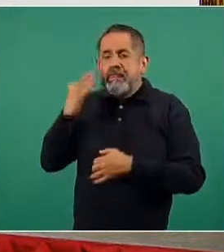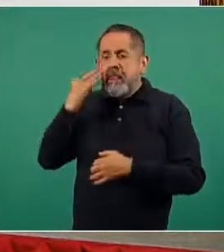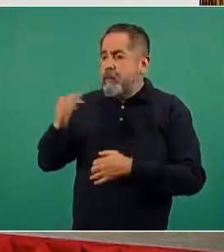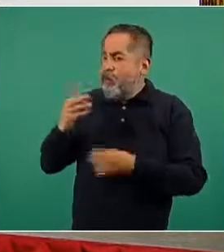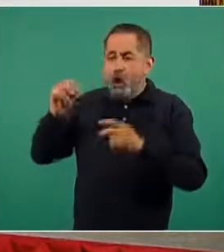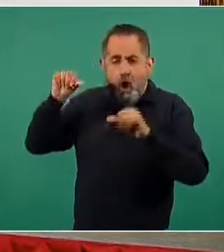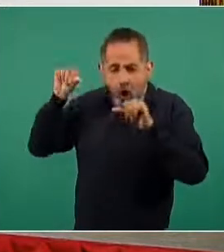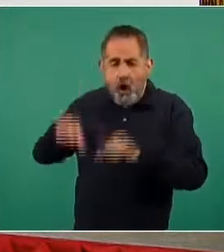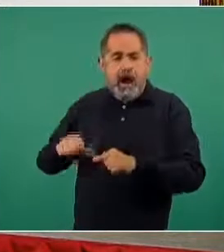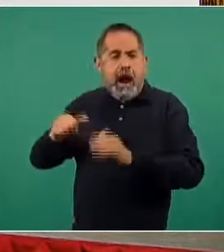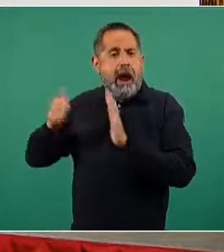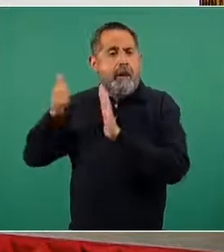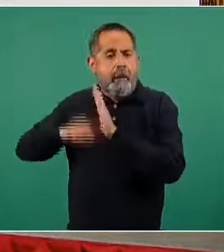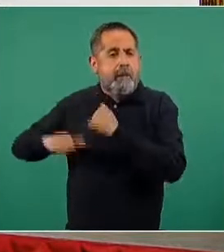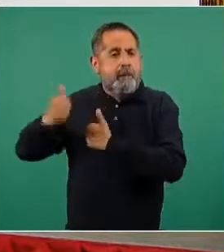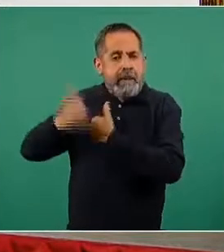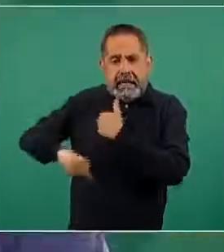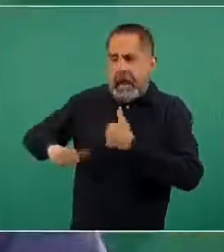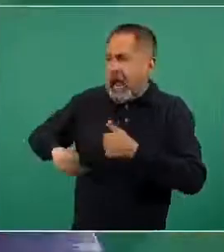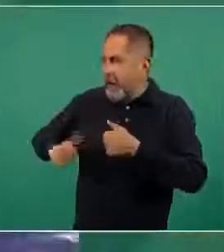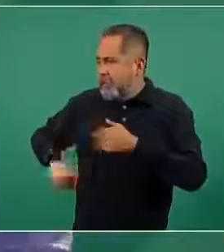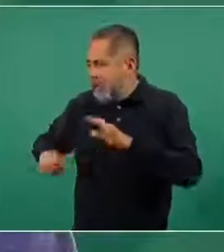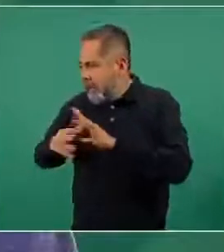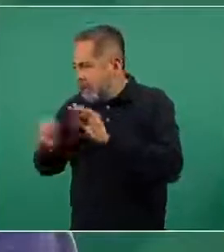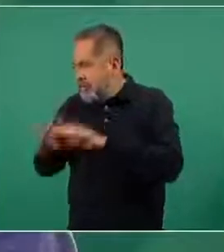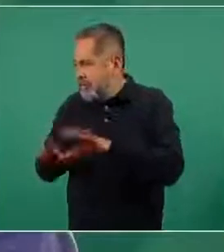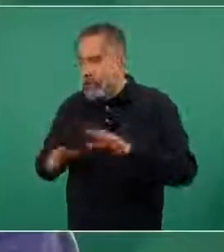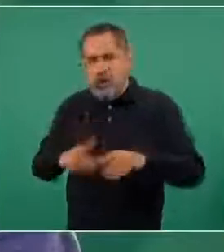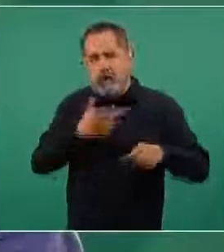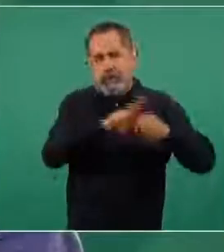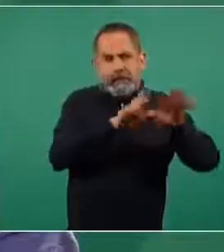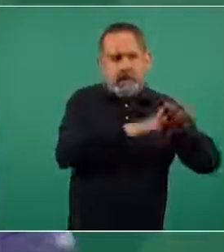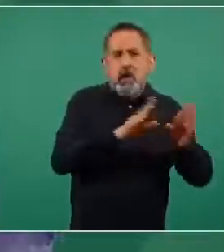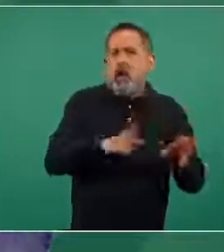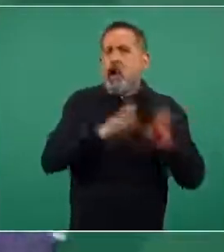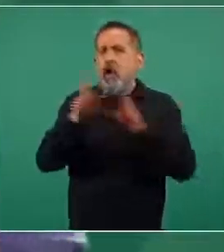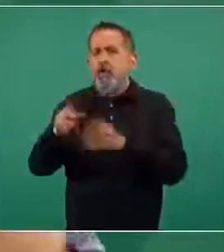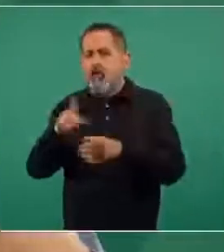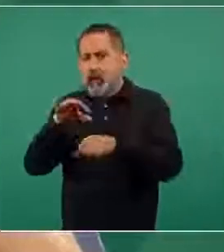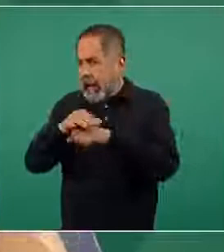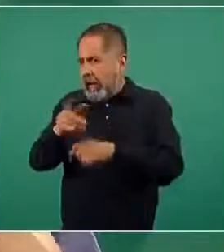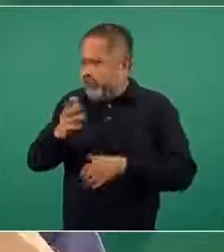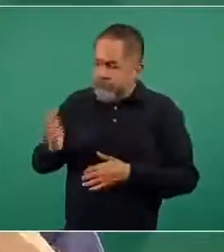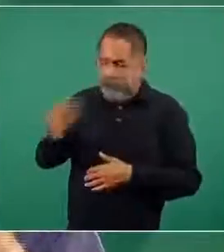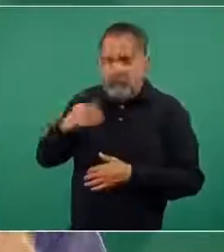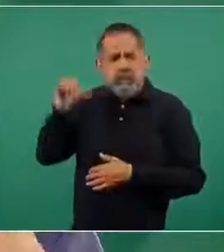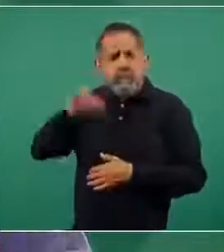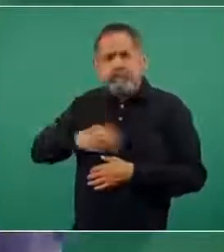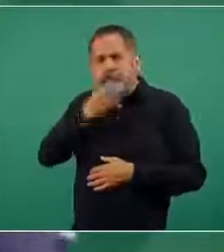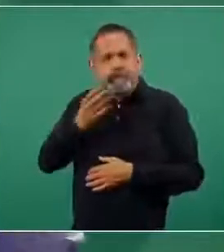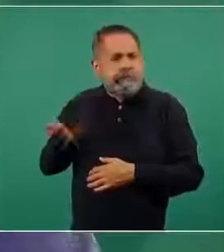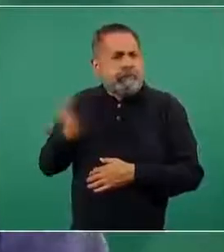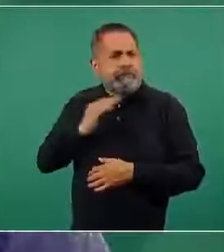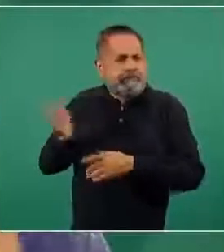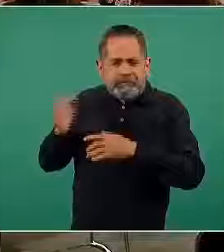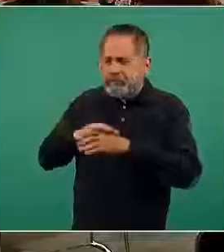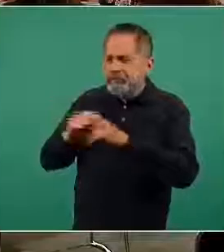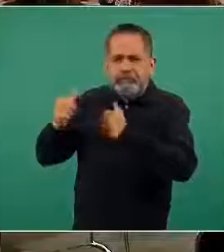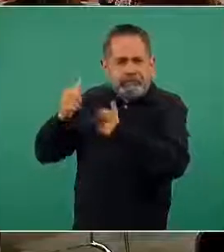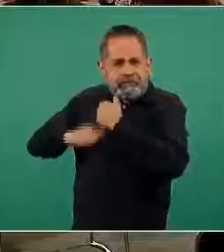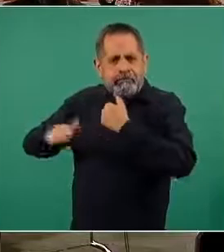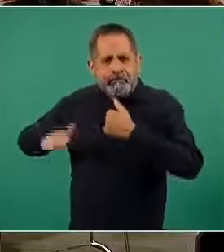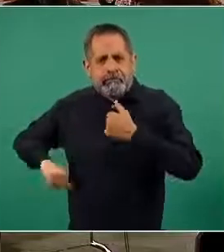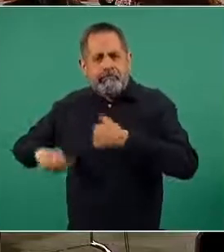personal médico que fuera de su unidad de adscripción va en carácter intensivo a hacer, por